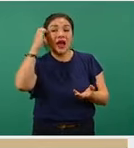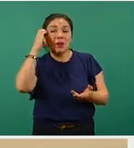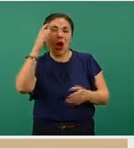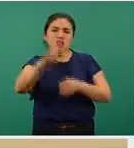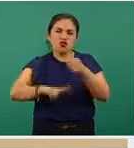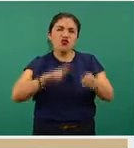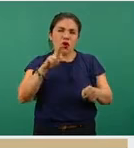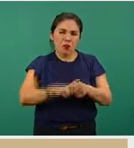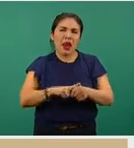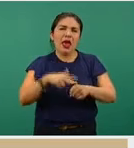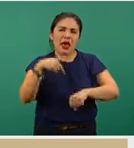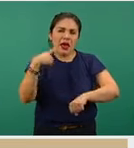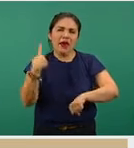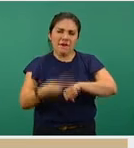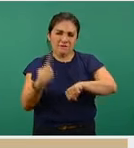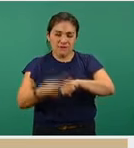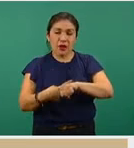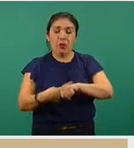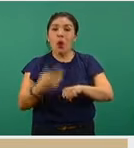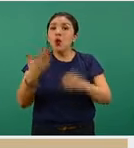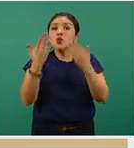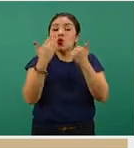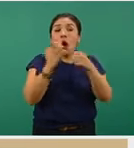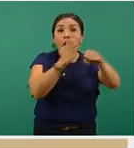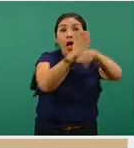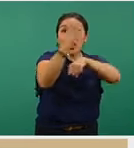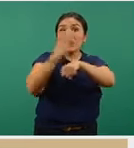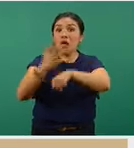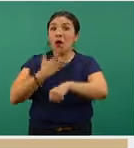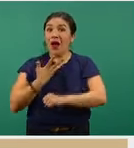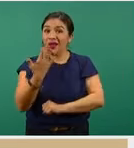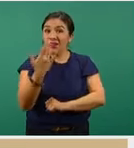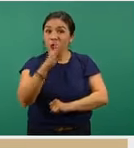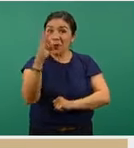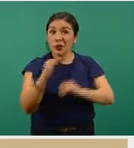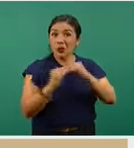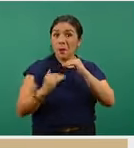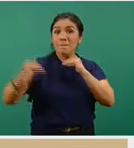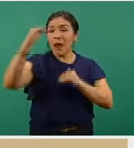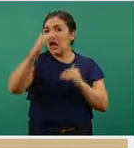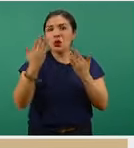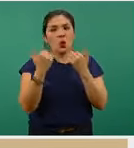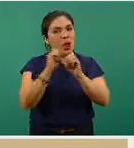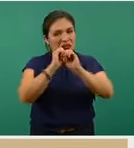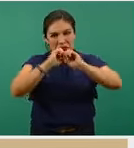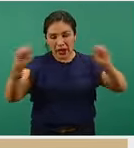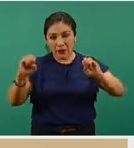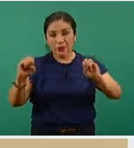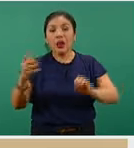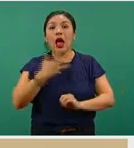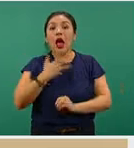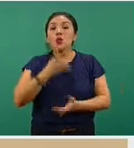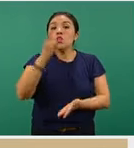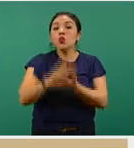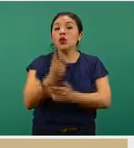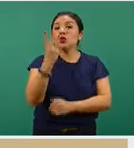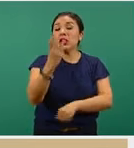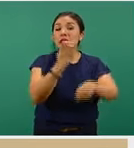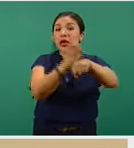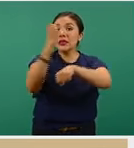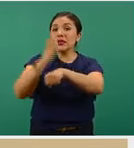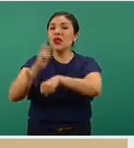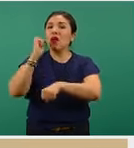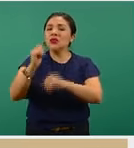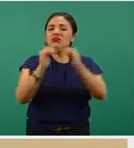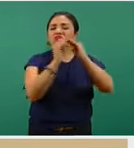generales, y no tenemos entidades que tienen más del 50% de ocupación. Tenemos solamente 3 entidades que están